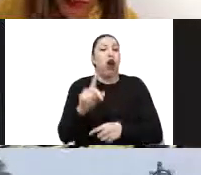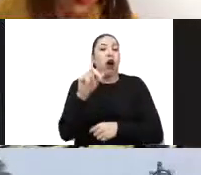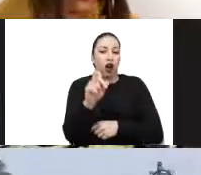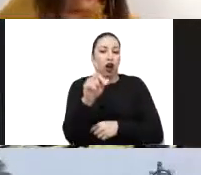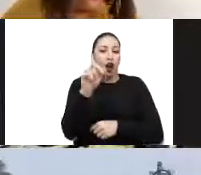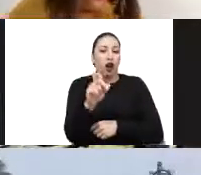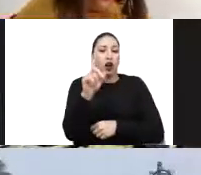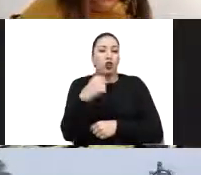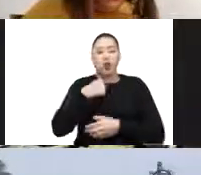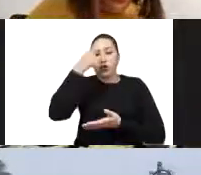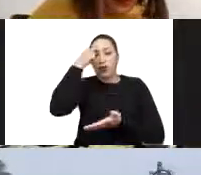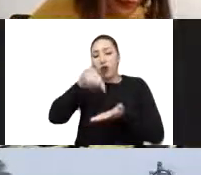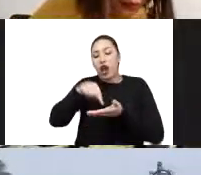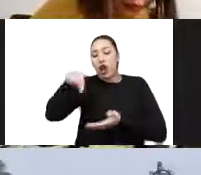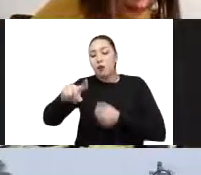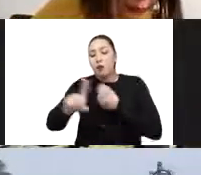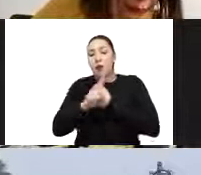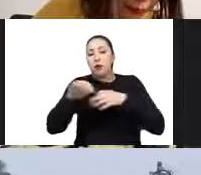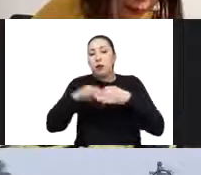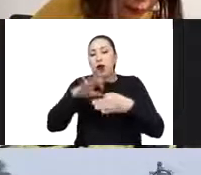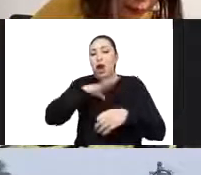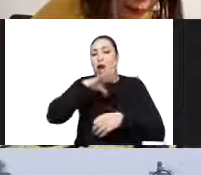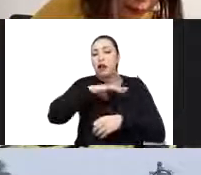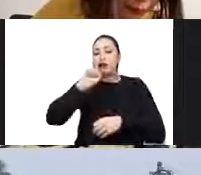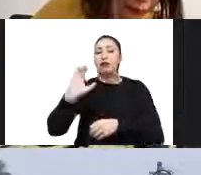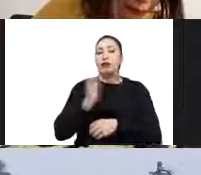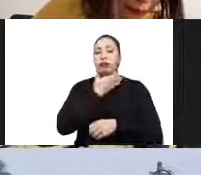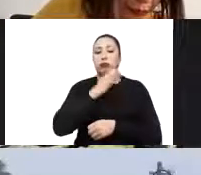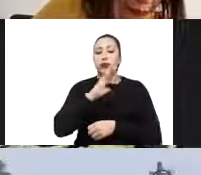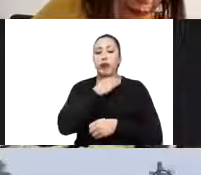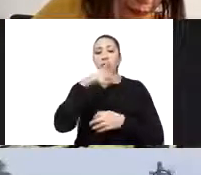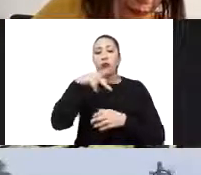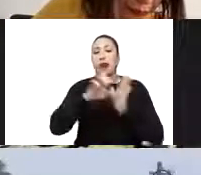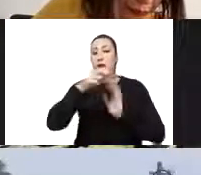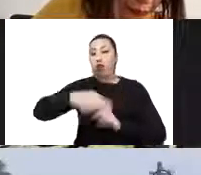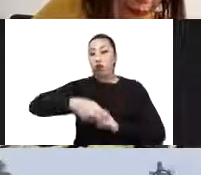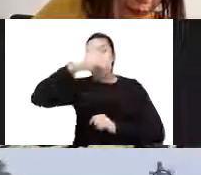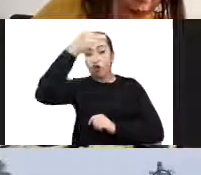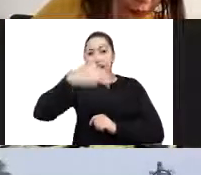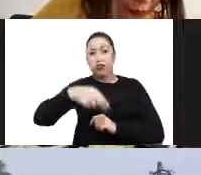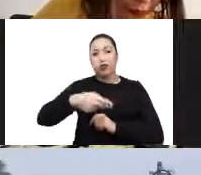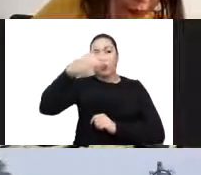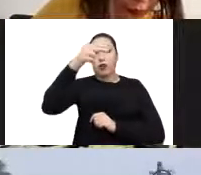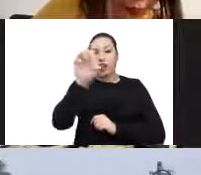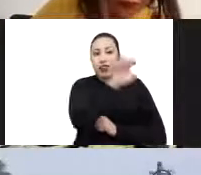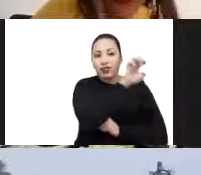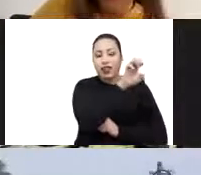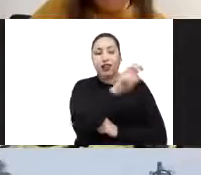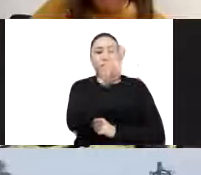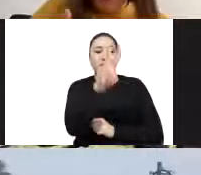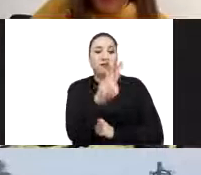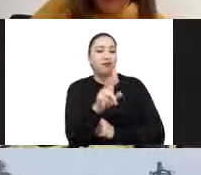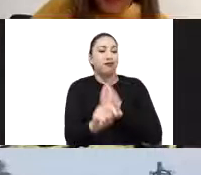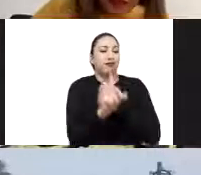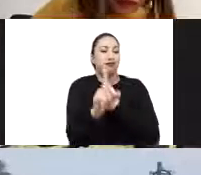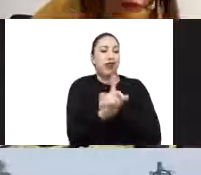son inundaciones, pero en el norte, noroeste de México, pues el problema básicamente es la disponibilidad